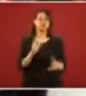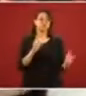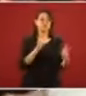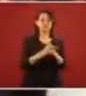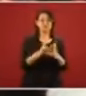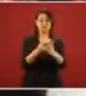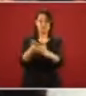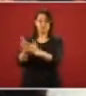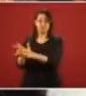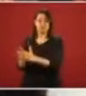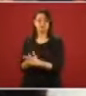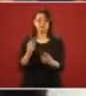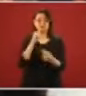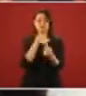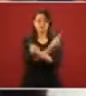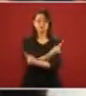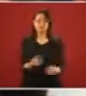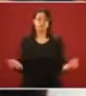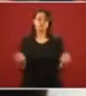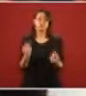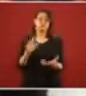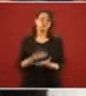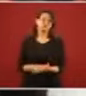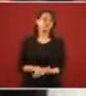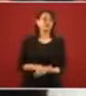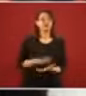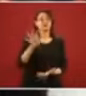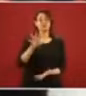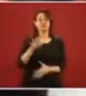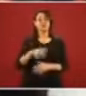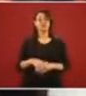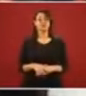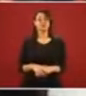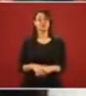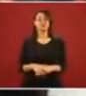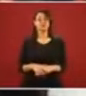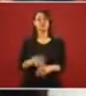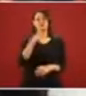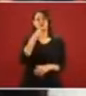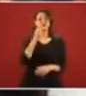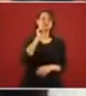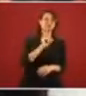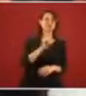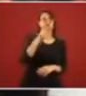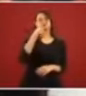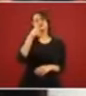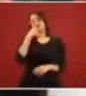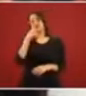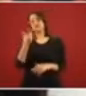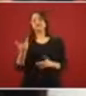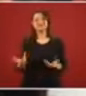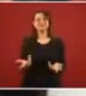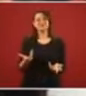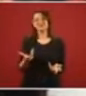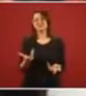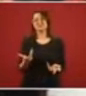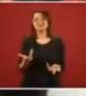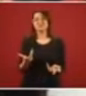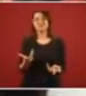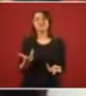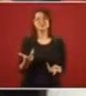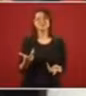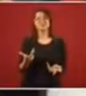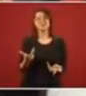contra menores de edad, niños e incluso de niñas. Yo no quisiera